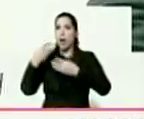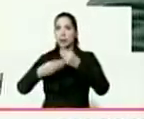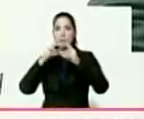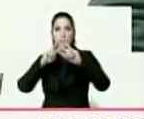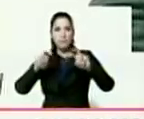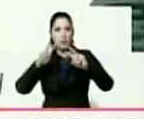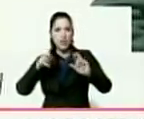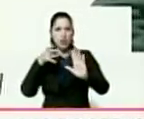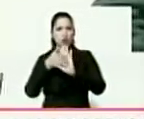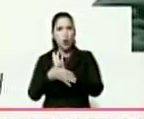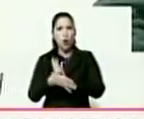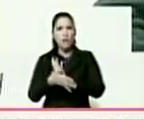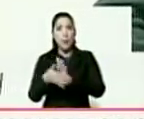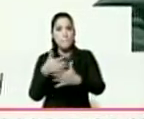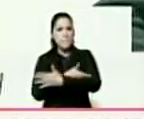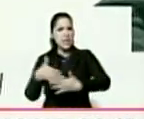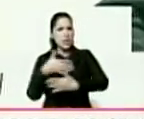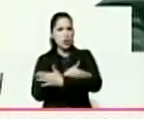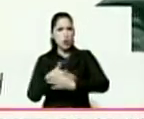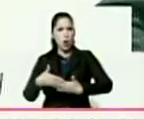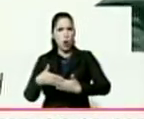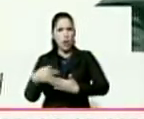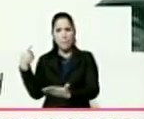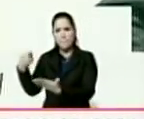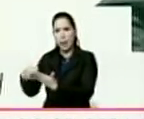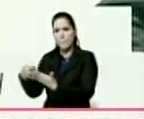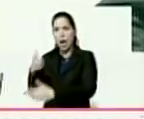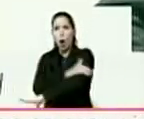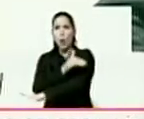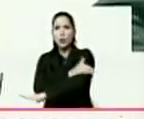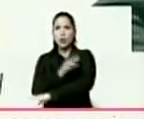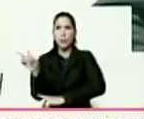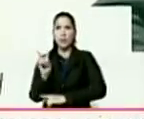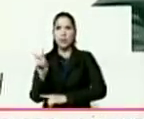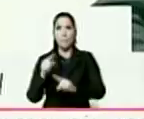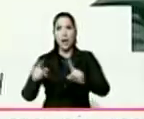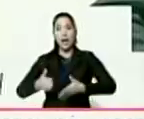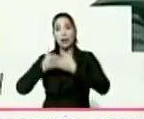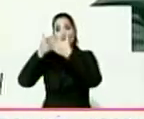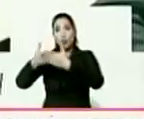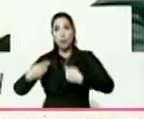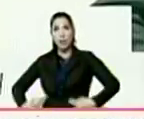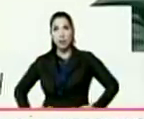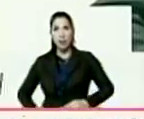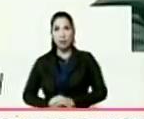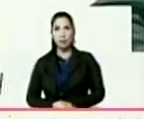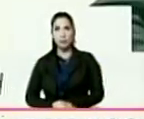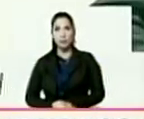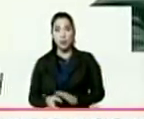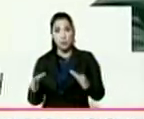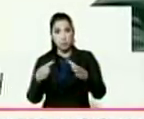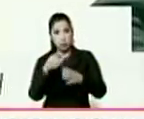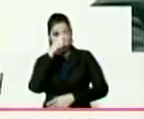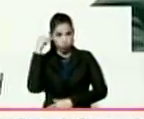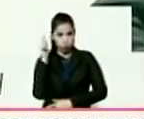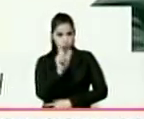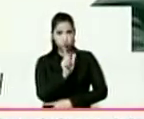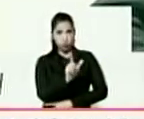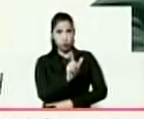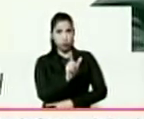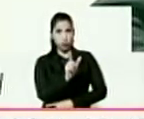con respecto a los millones que fueron destinados a la oposición venezolana para la ayuda humanitaria el partido socialista unido de venezuela